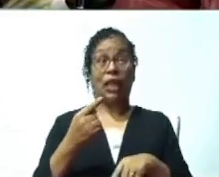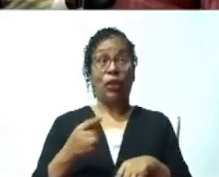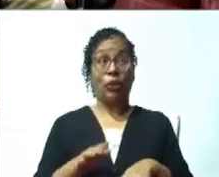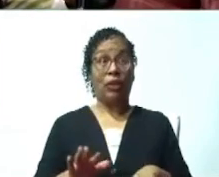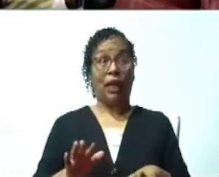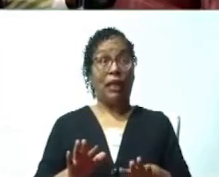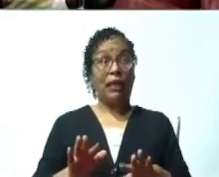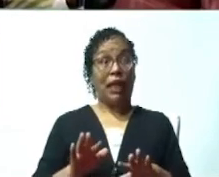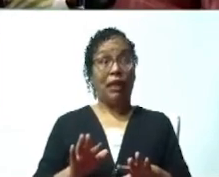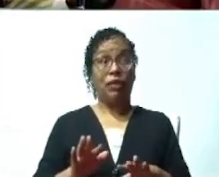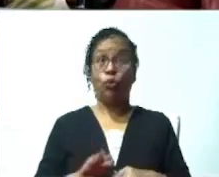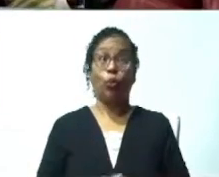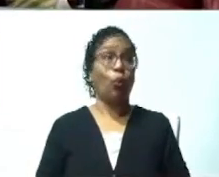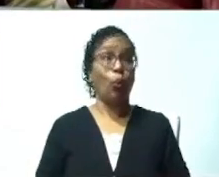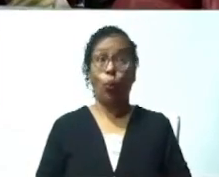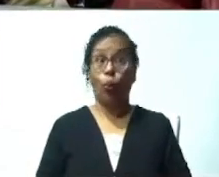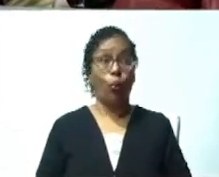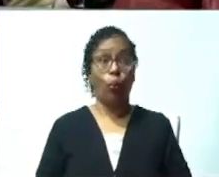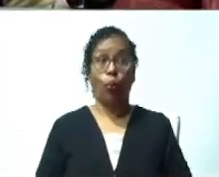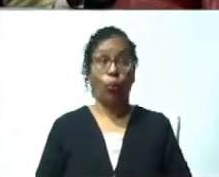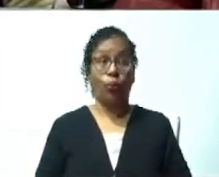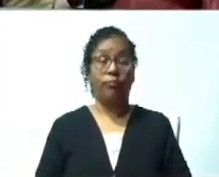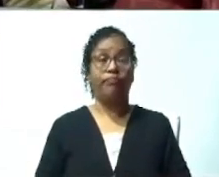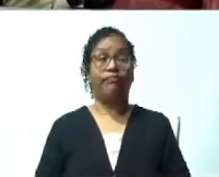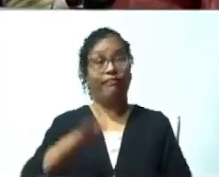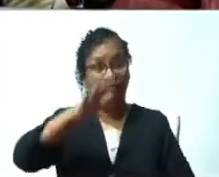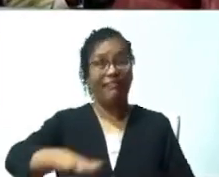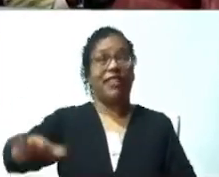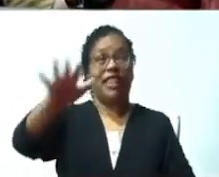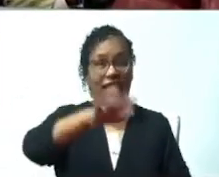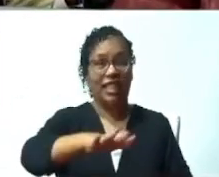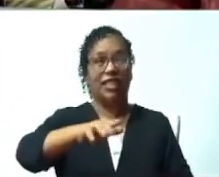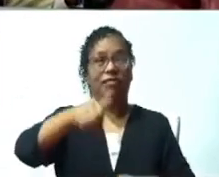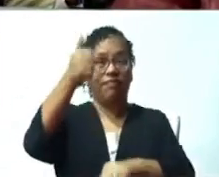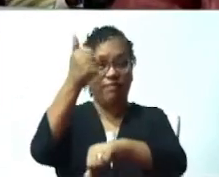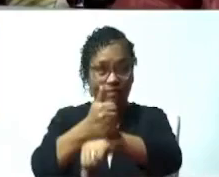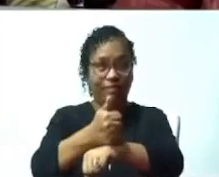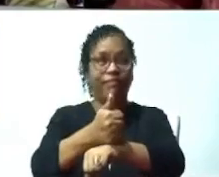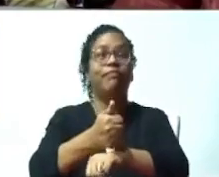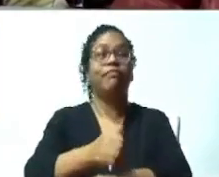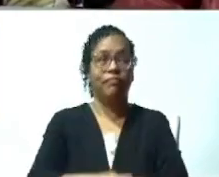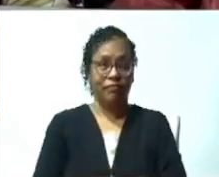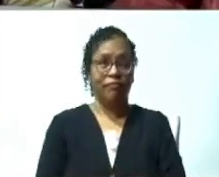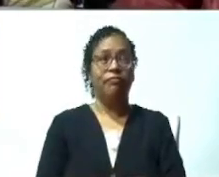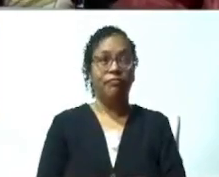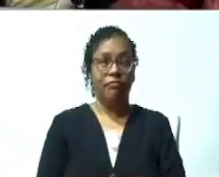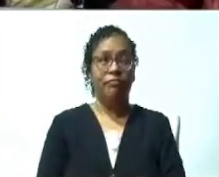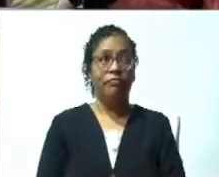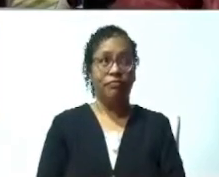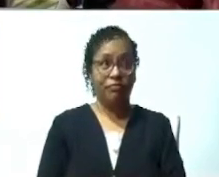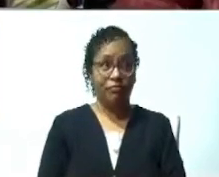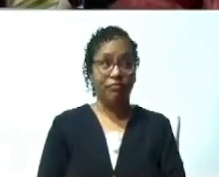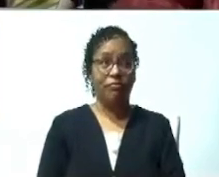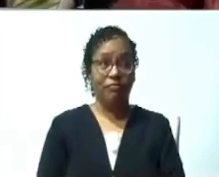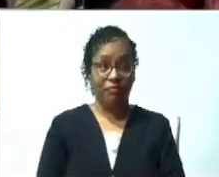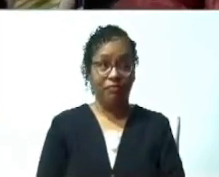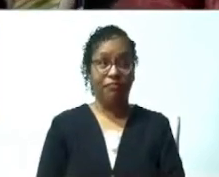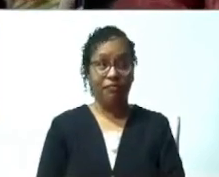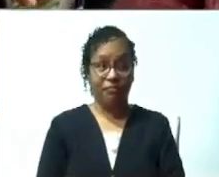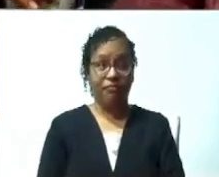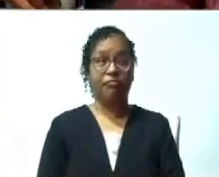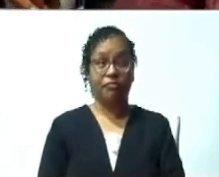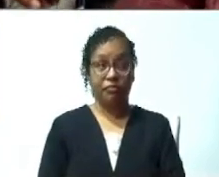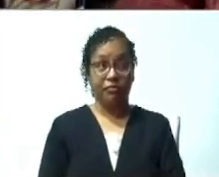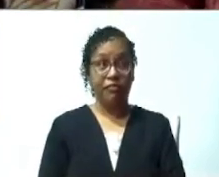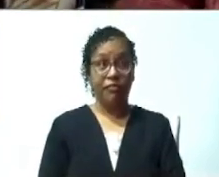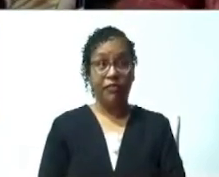en el terreno. Y entonces yo, igual que usted, presidente Pacheco, me resultaba